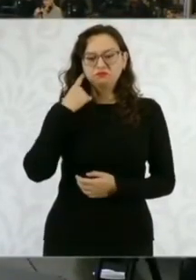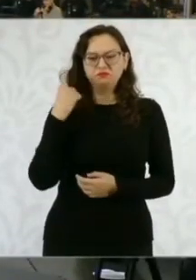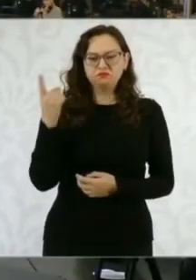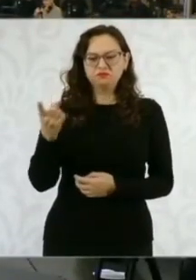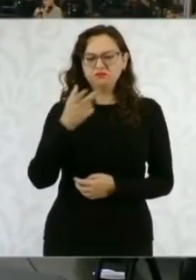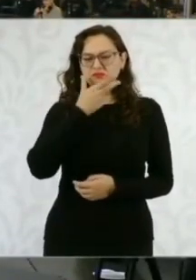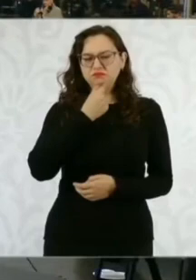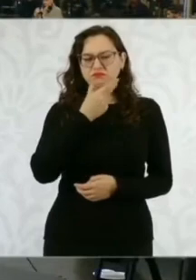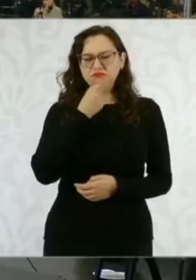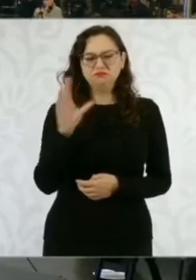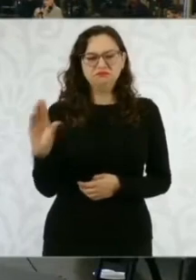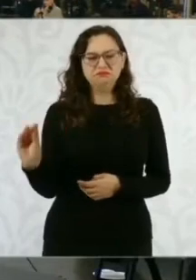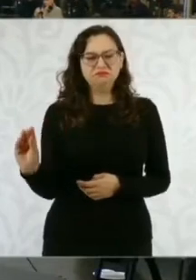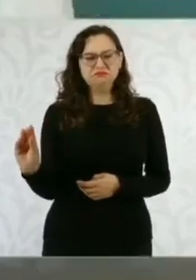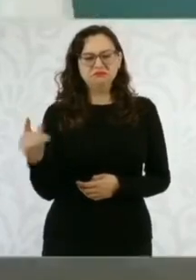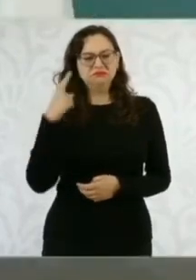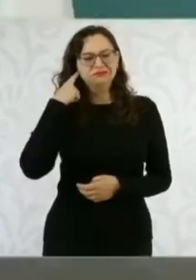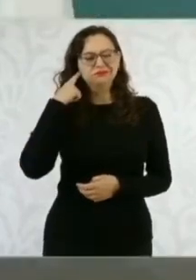de la reforma